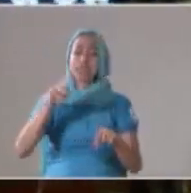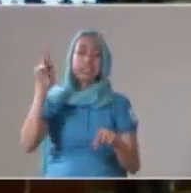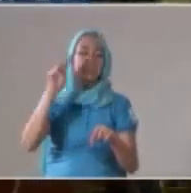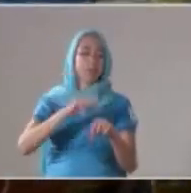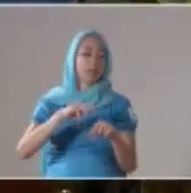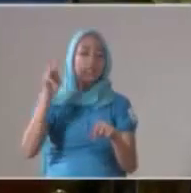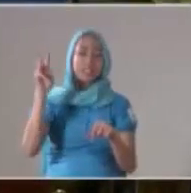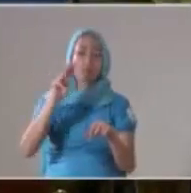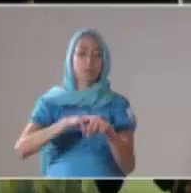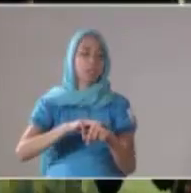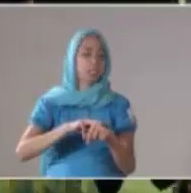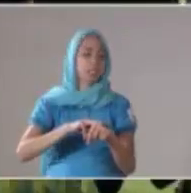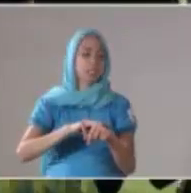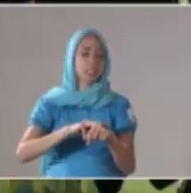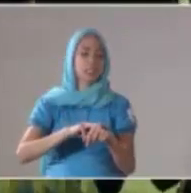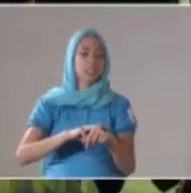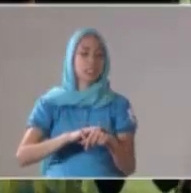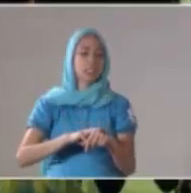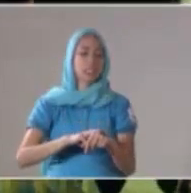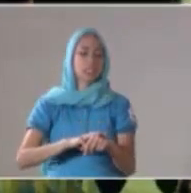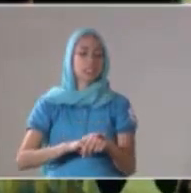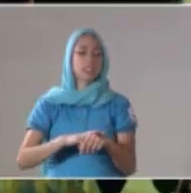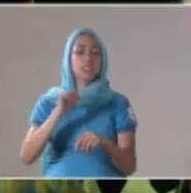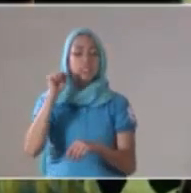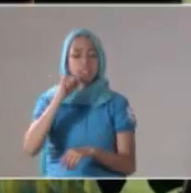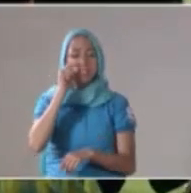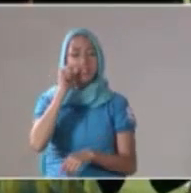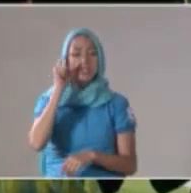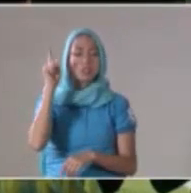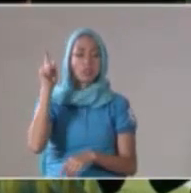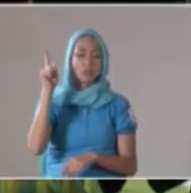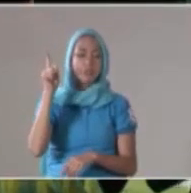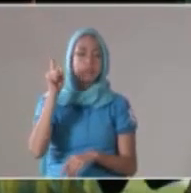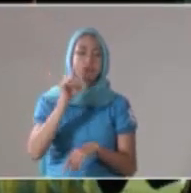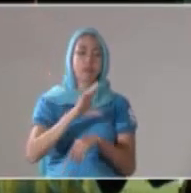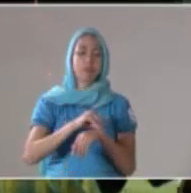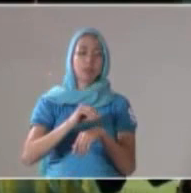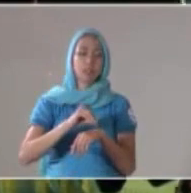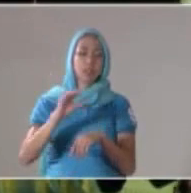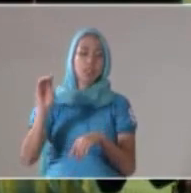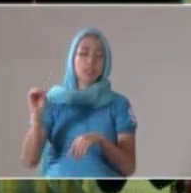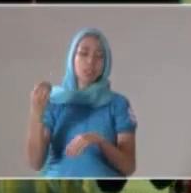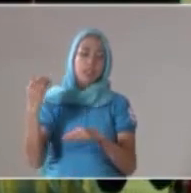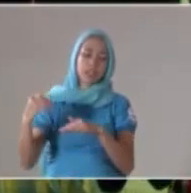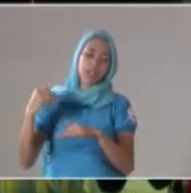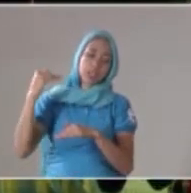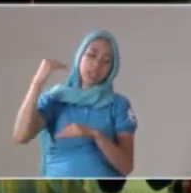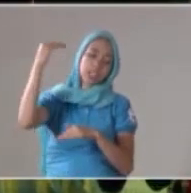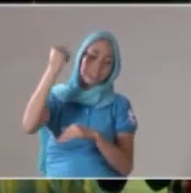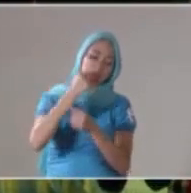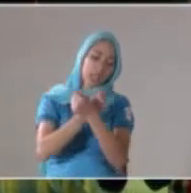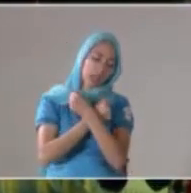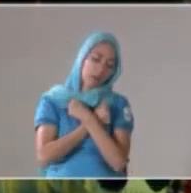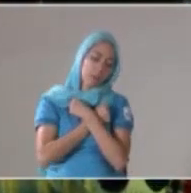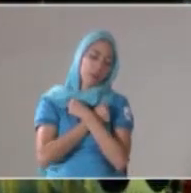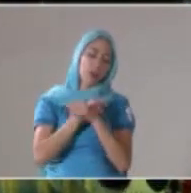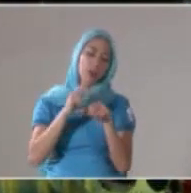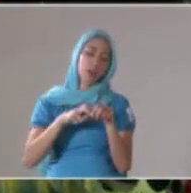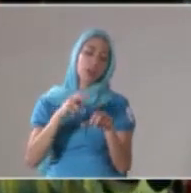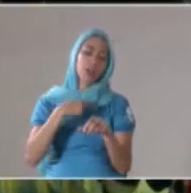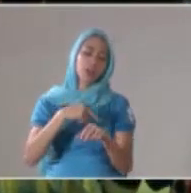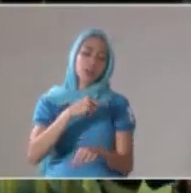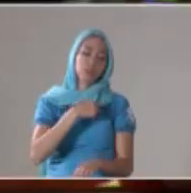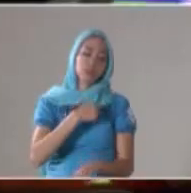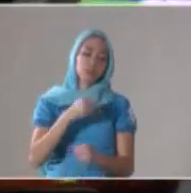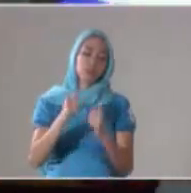Sí, Señor, en el nombre de Jesús. Si permite, Señor, que vaya creciendo ese amor en nosotros abundantemente,